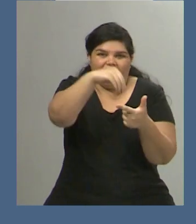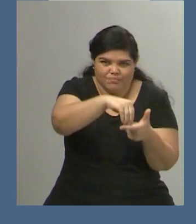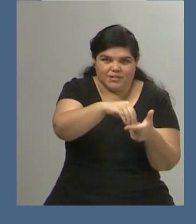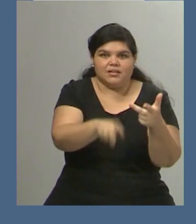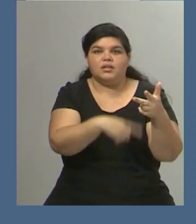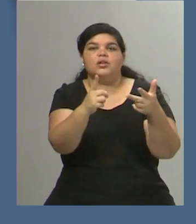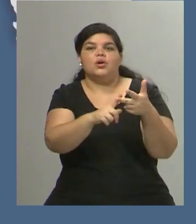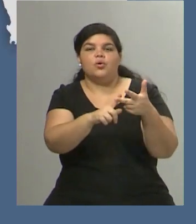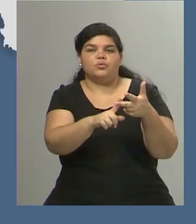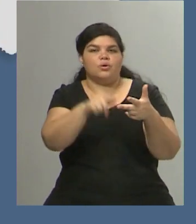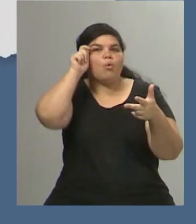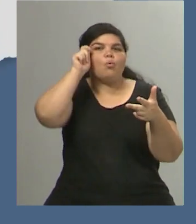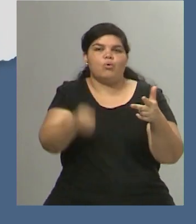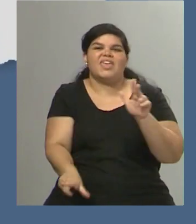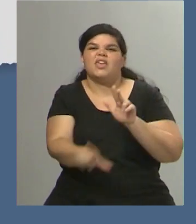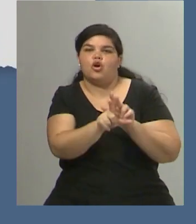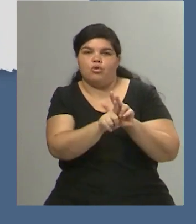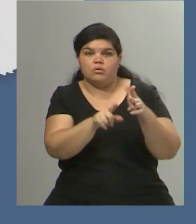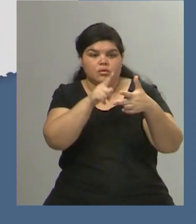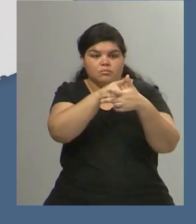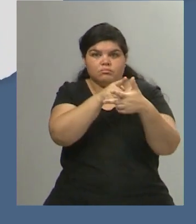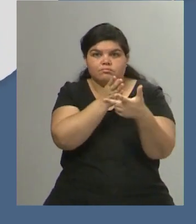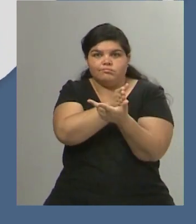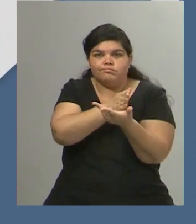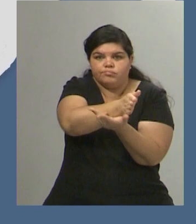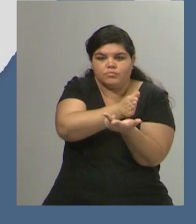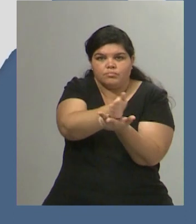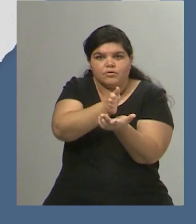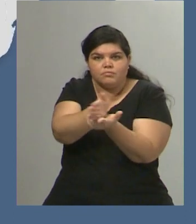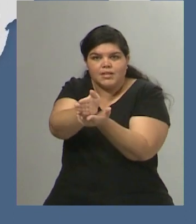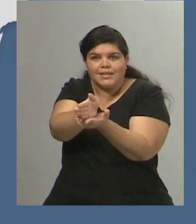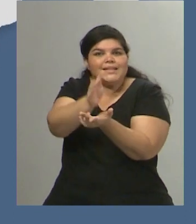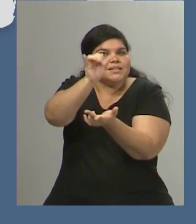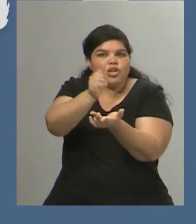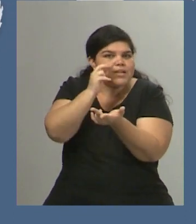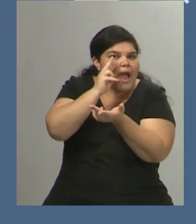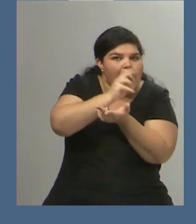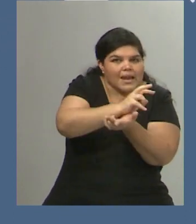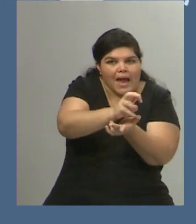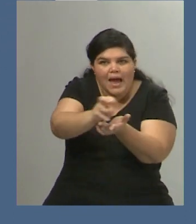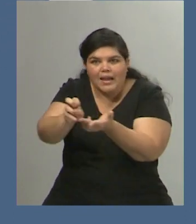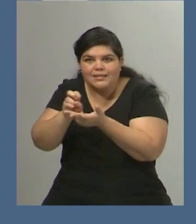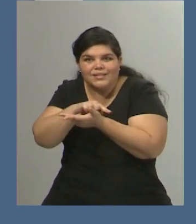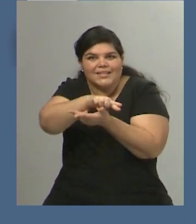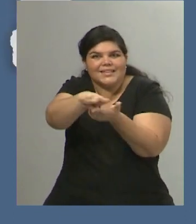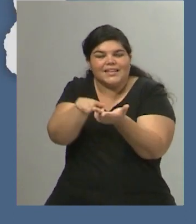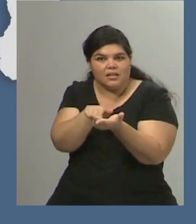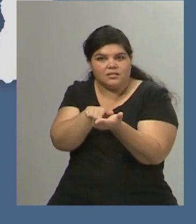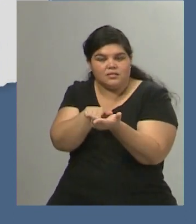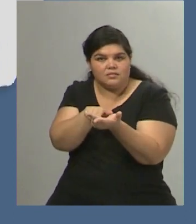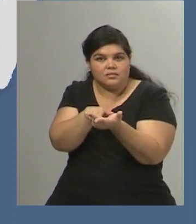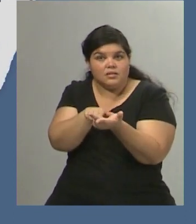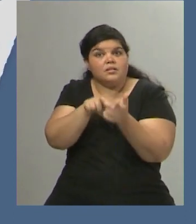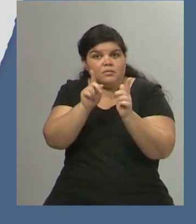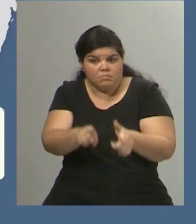jurídico. Y son los tres abordajes simultáneos que te tienen que llegar a dar la respuesta si se puede o